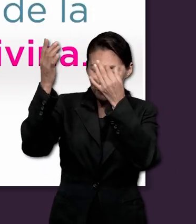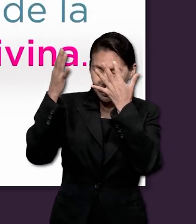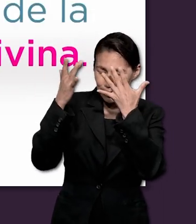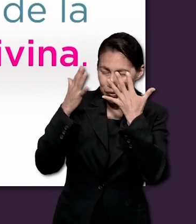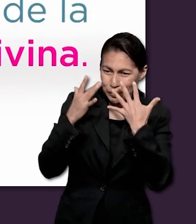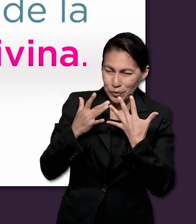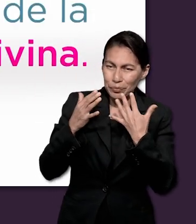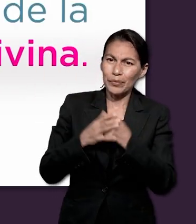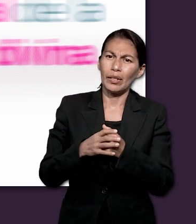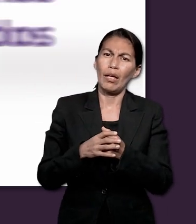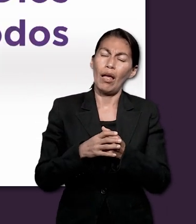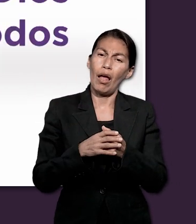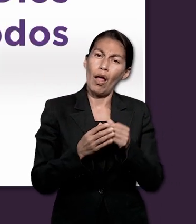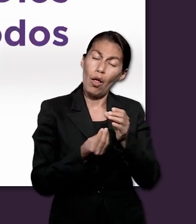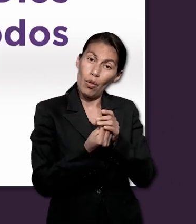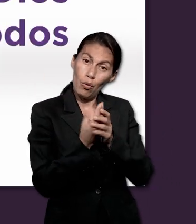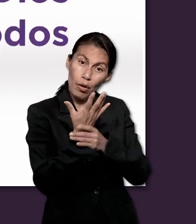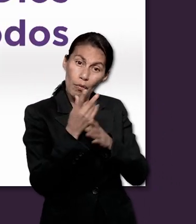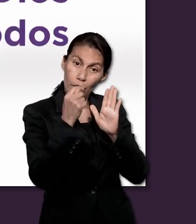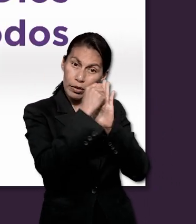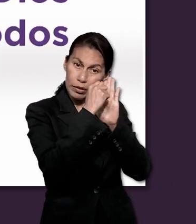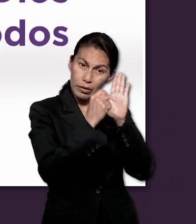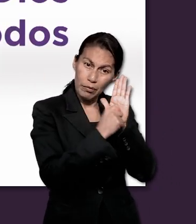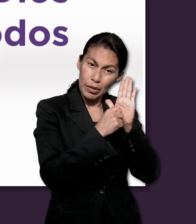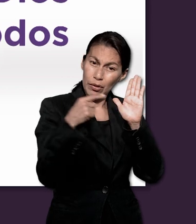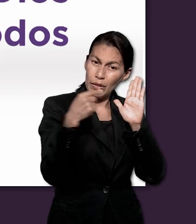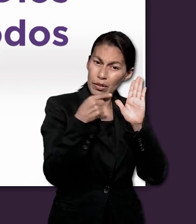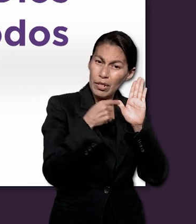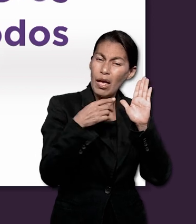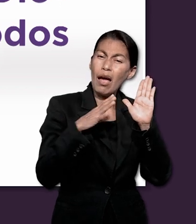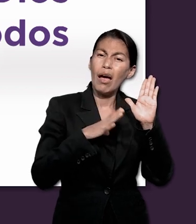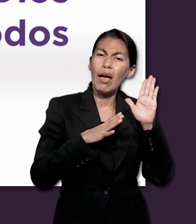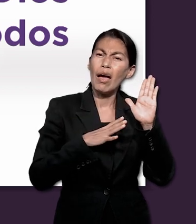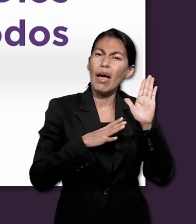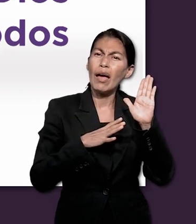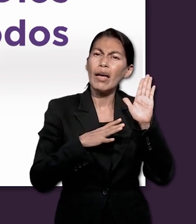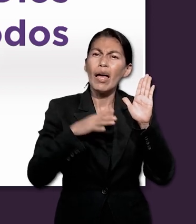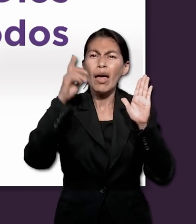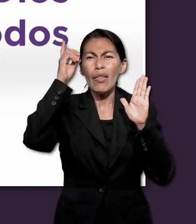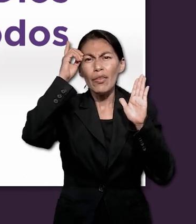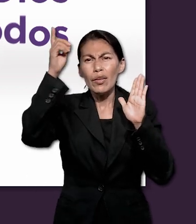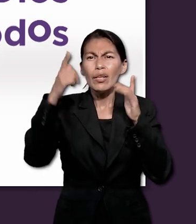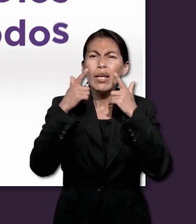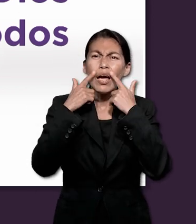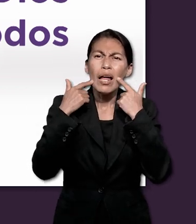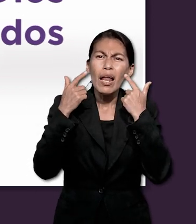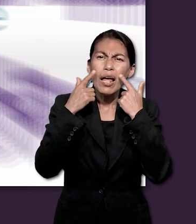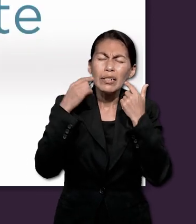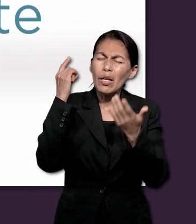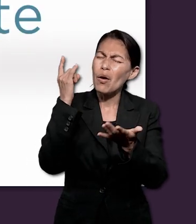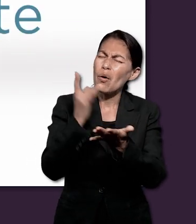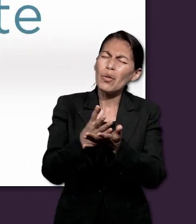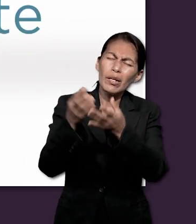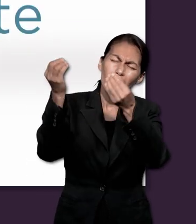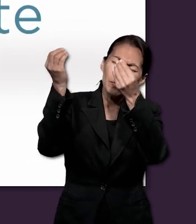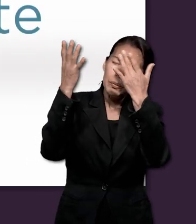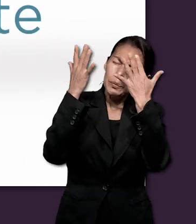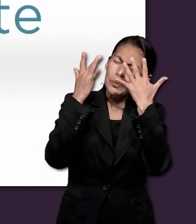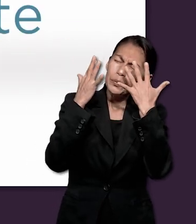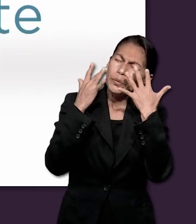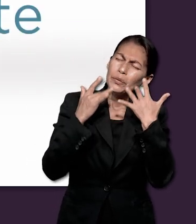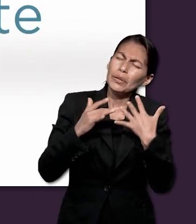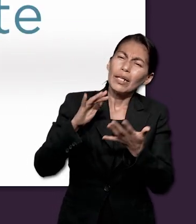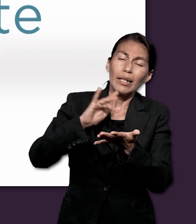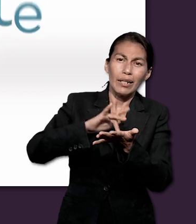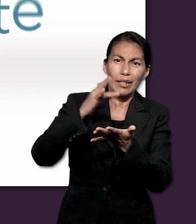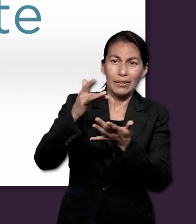gracia divina. Al contrario, el Nuevo Testamento enfatiza que Dios nos da a todos su gracia